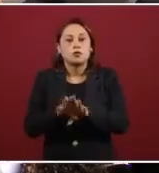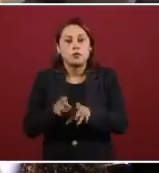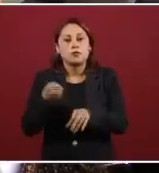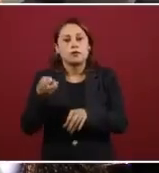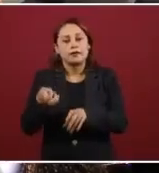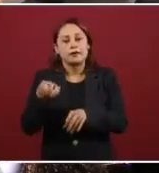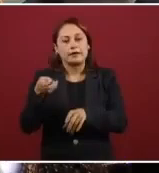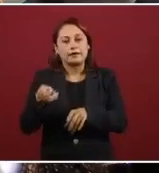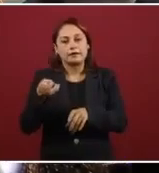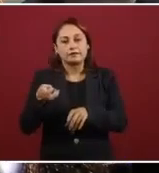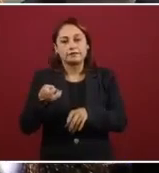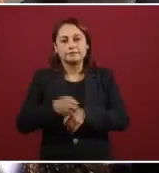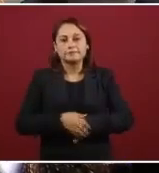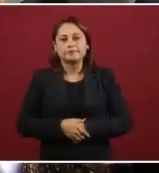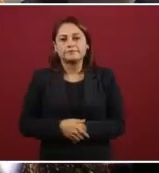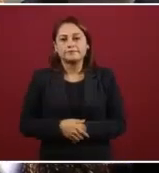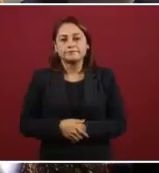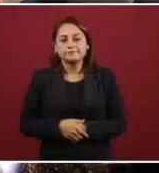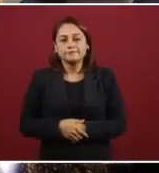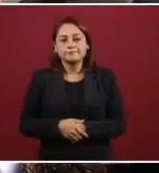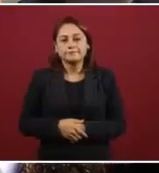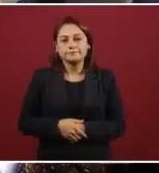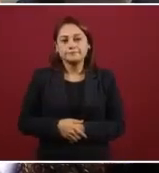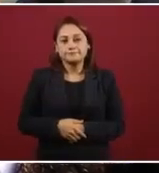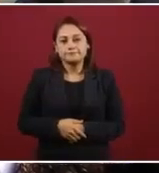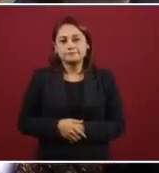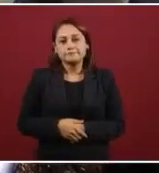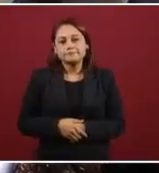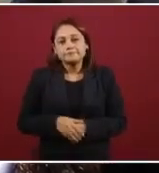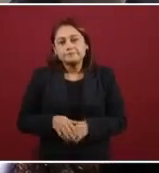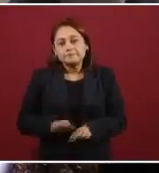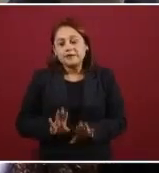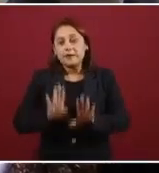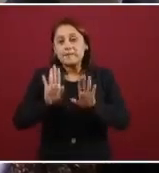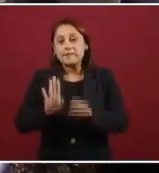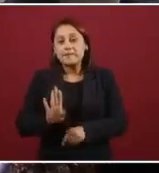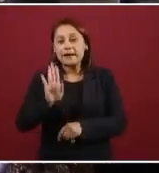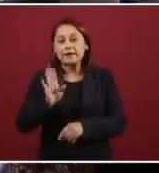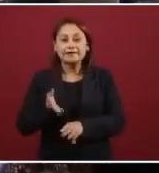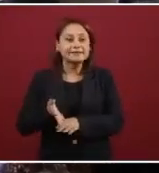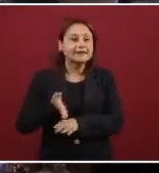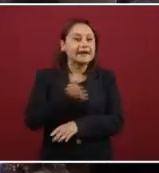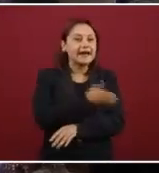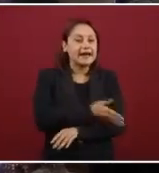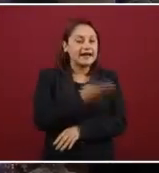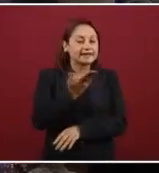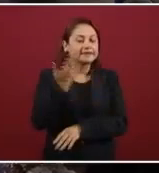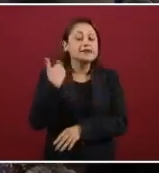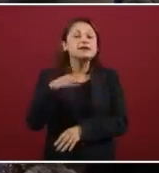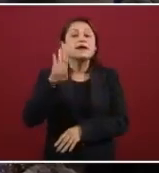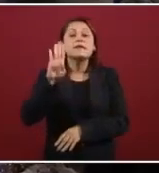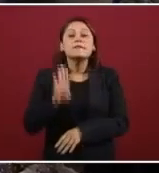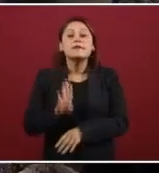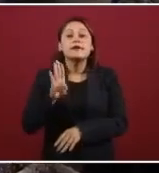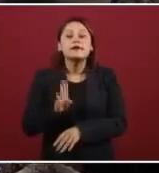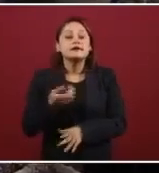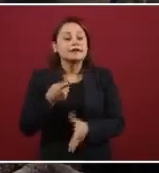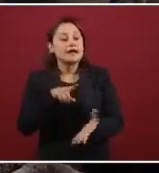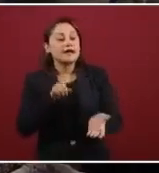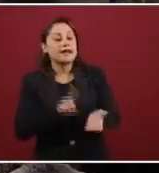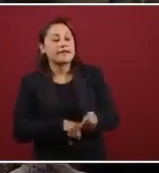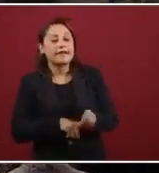y cobra maas millones de pesos para pagar trabajadores así lo dijo la funcionaria una mafia